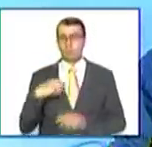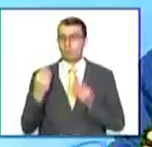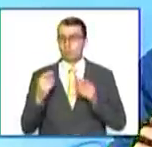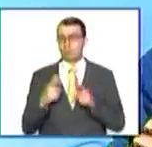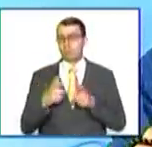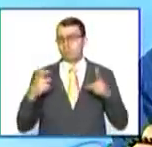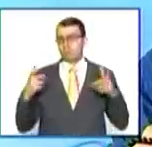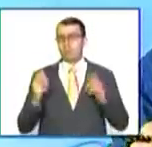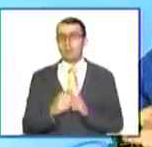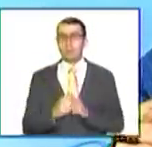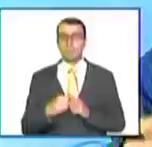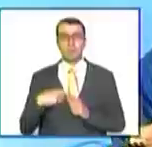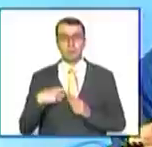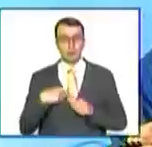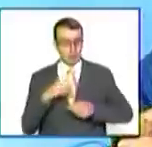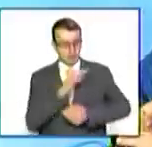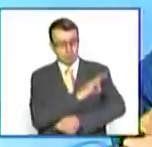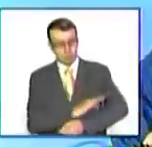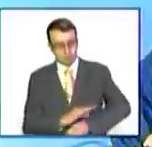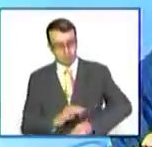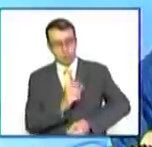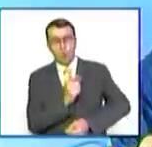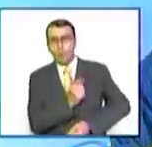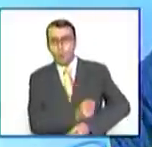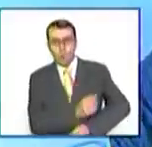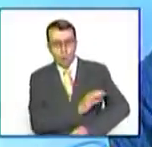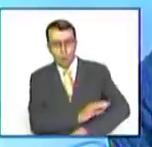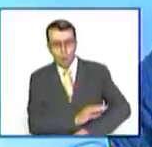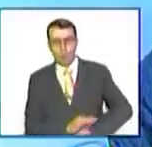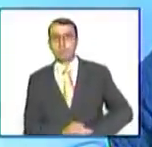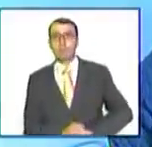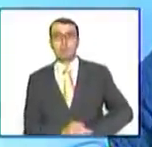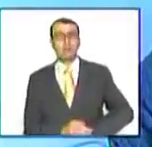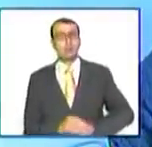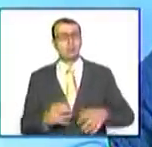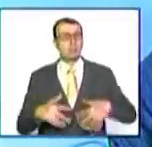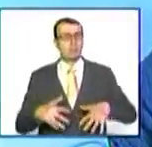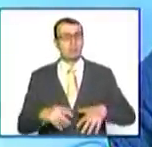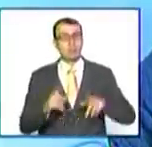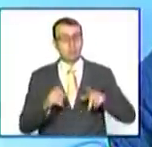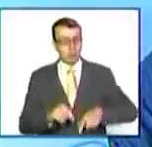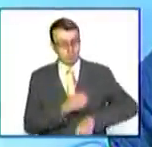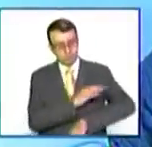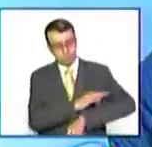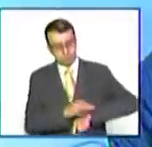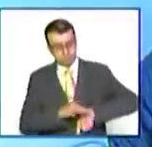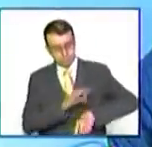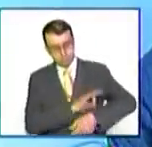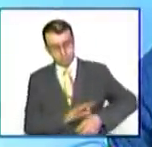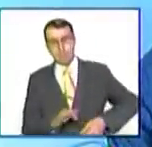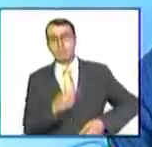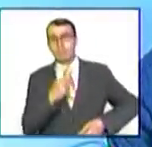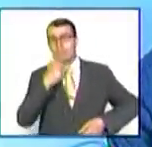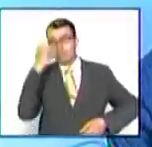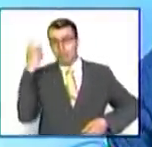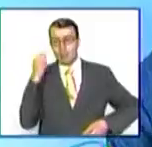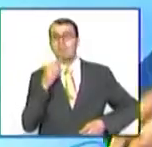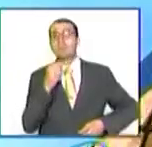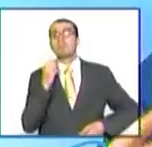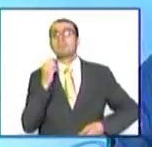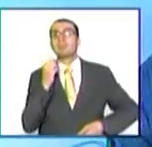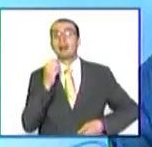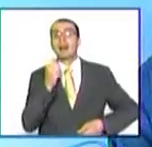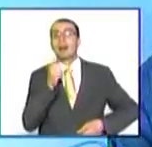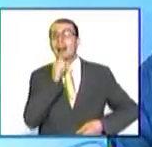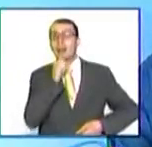arteria, vena, nervio y un vaso linfático, que es donde va el plasma. Los linfáticos tienen